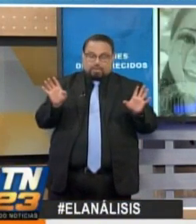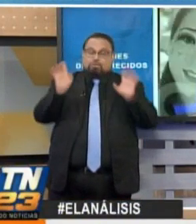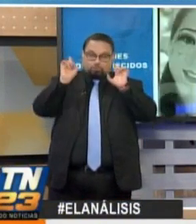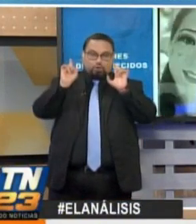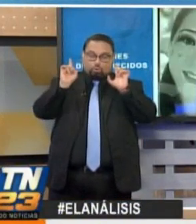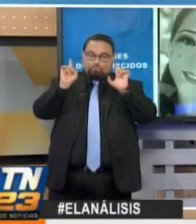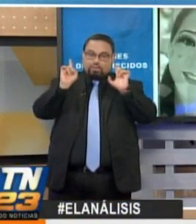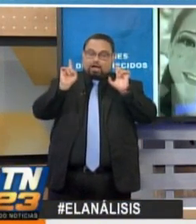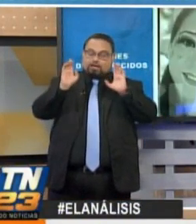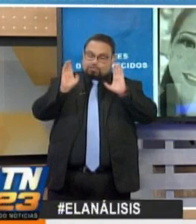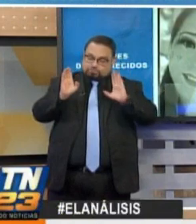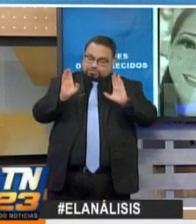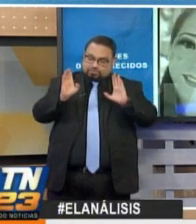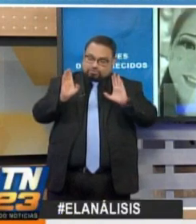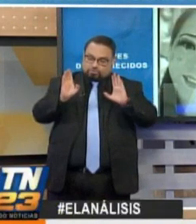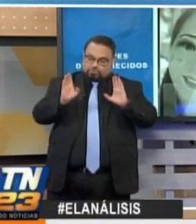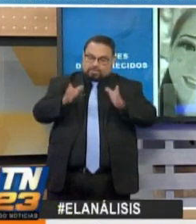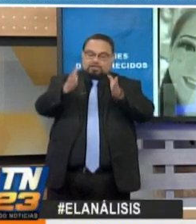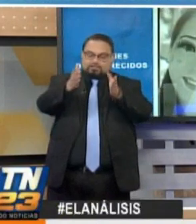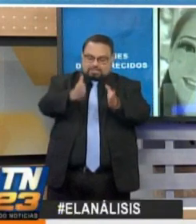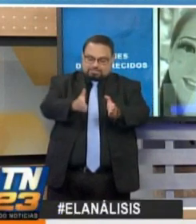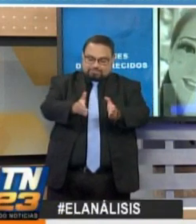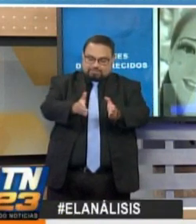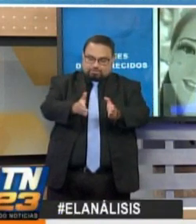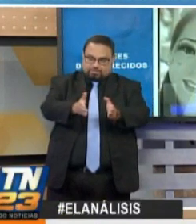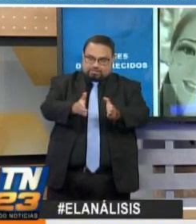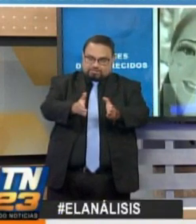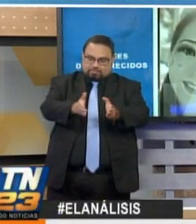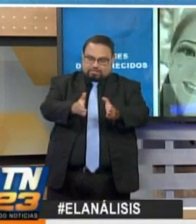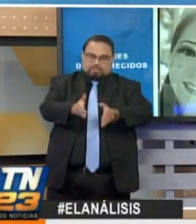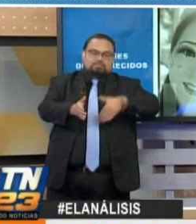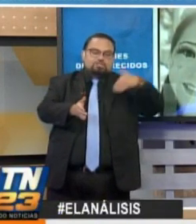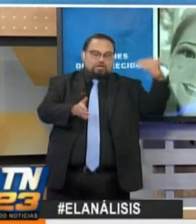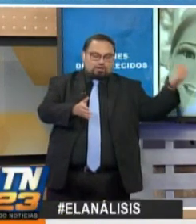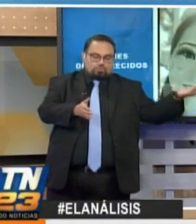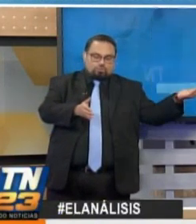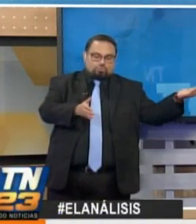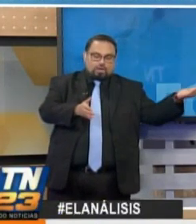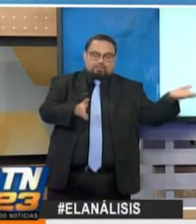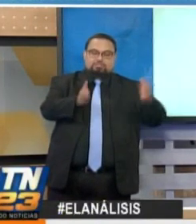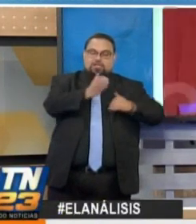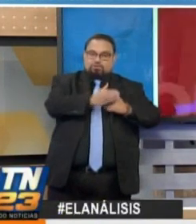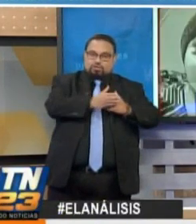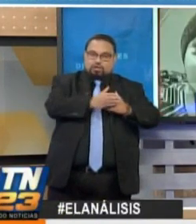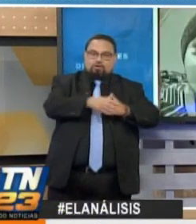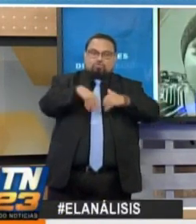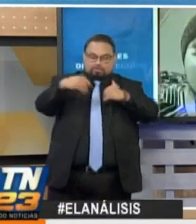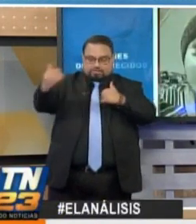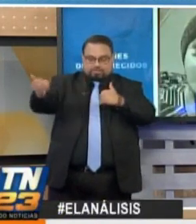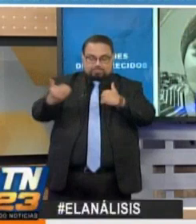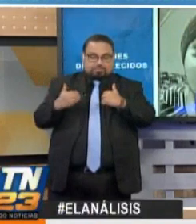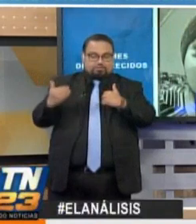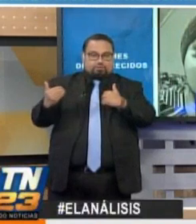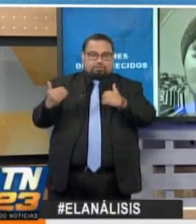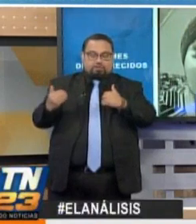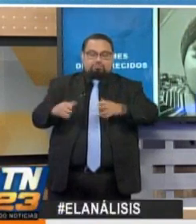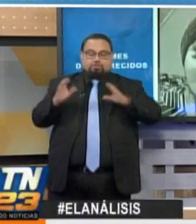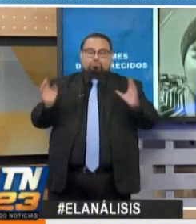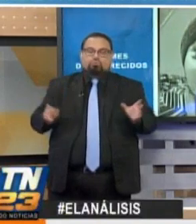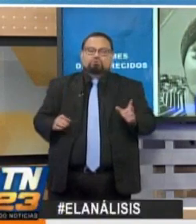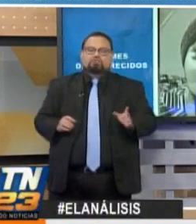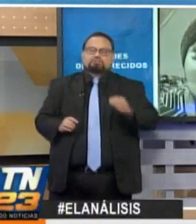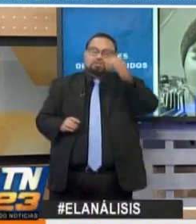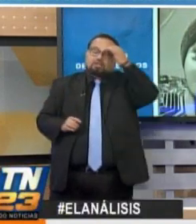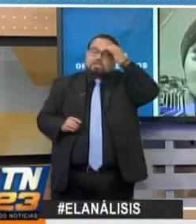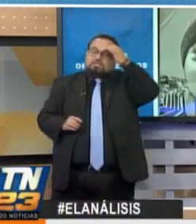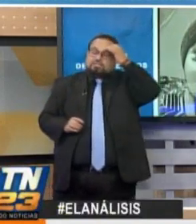nunca llega. Bueno, a ojo, aquí no se sabe todavía si desaparecieron en el SEMMA, si llegaron al lugar, si ya no llegaron, si desaparecieron en el camino